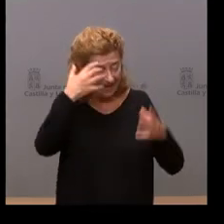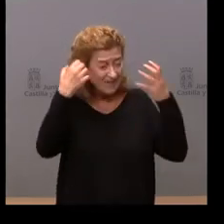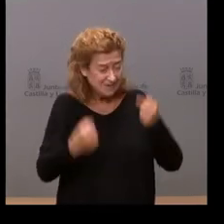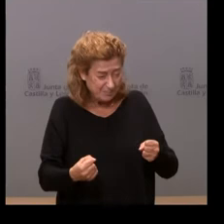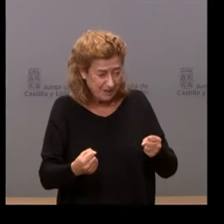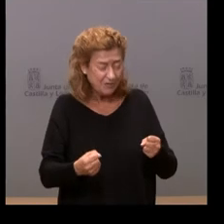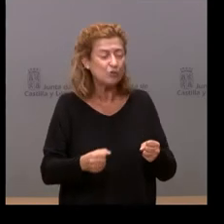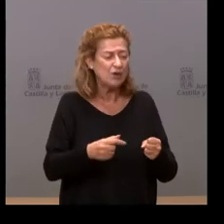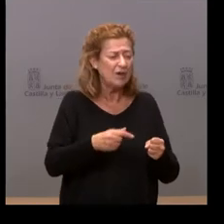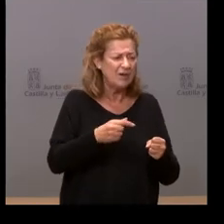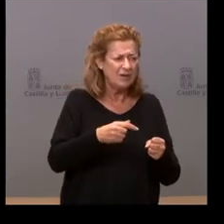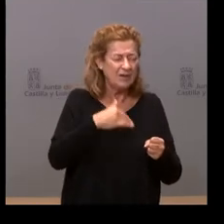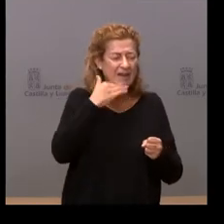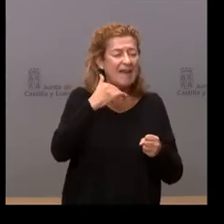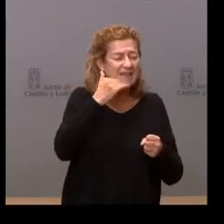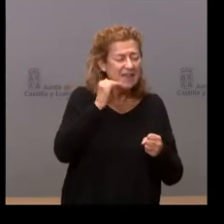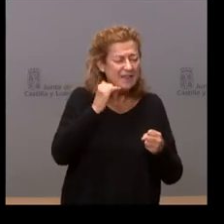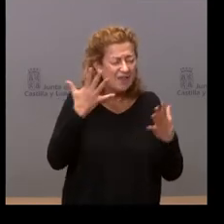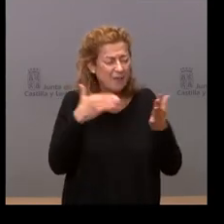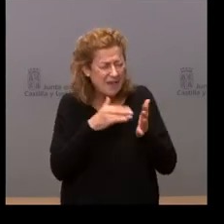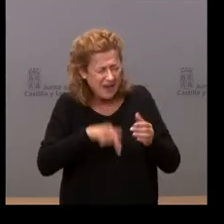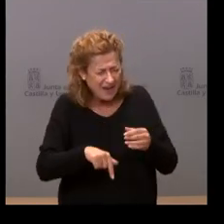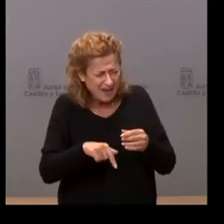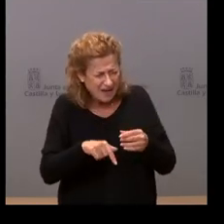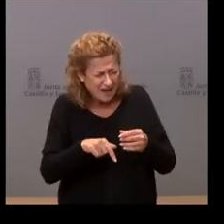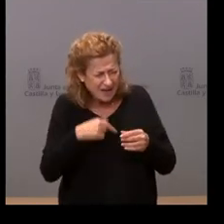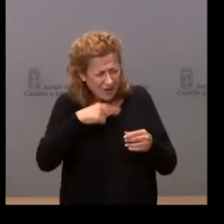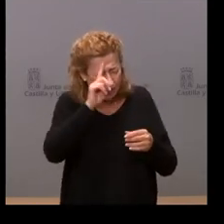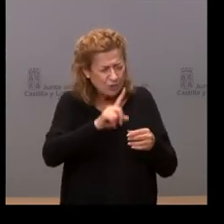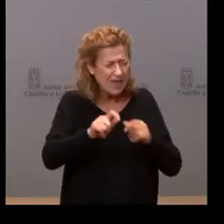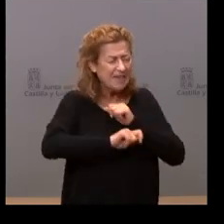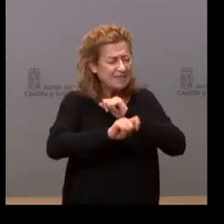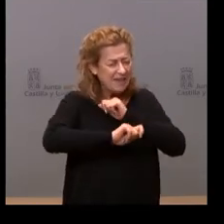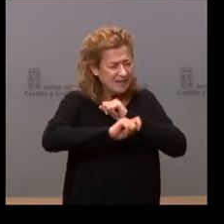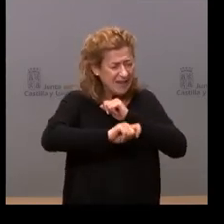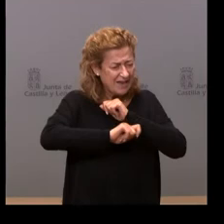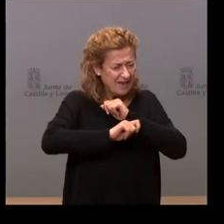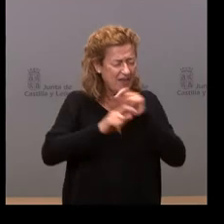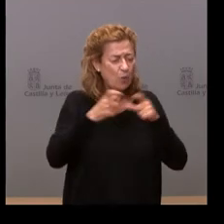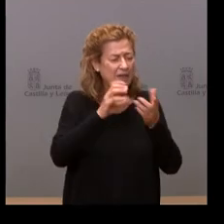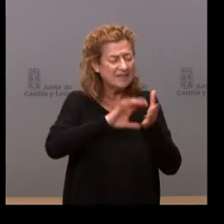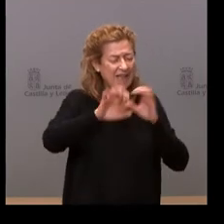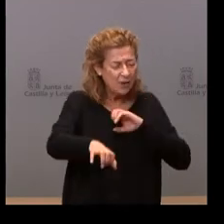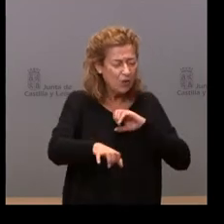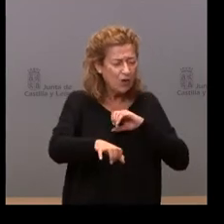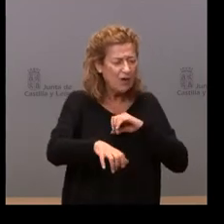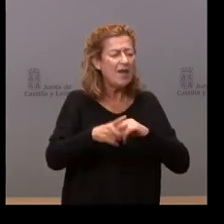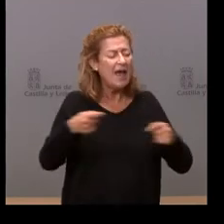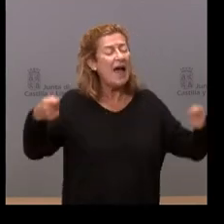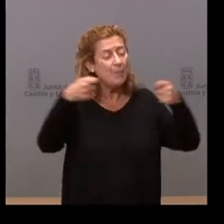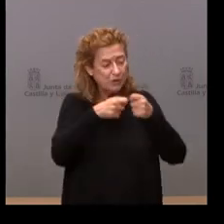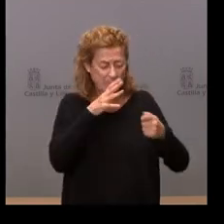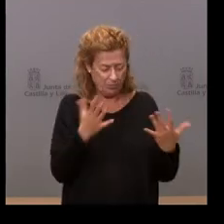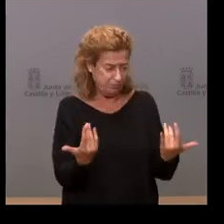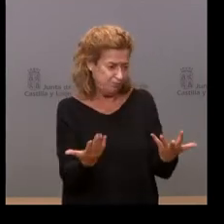casi 10.000 en la comunidad no sé si la estrategia de la junta de castilla y león va a ser apostar por agilizar